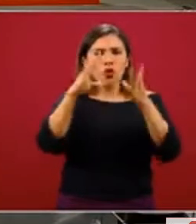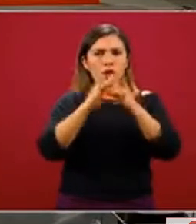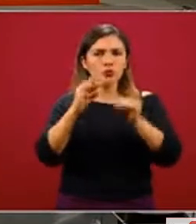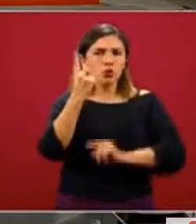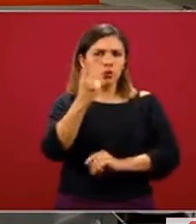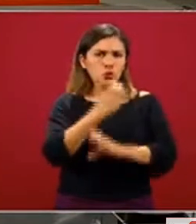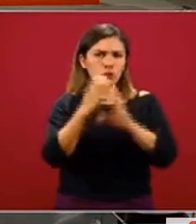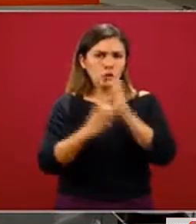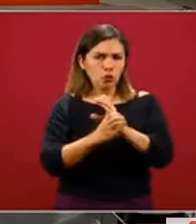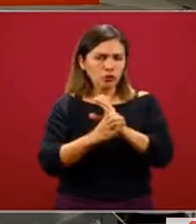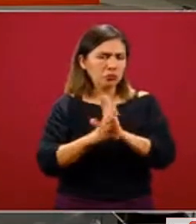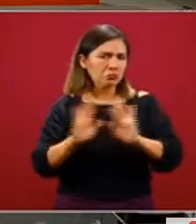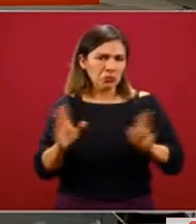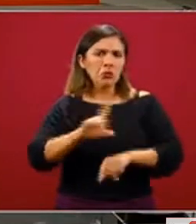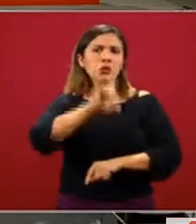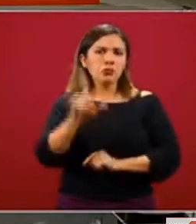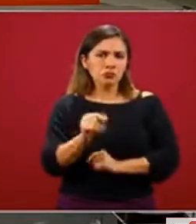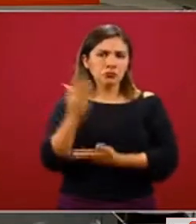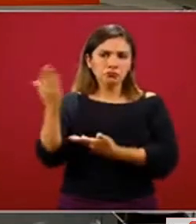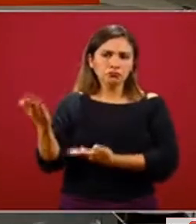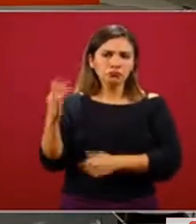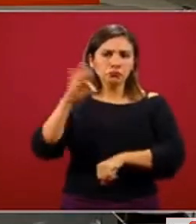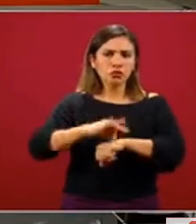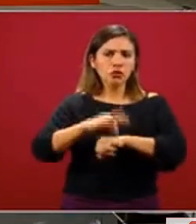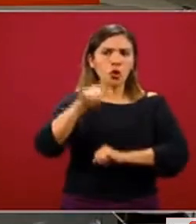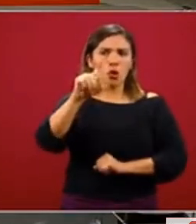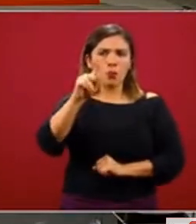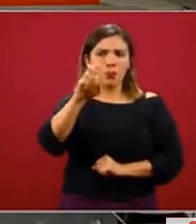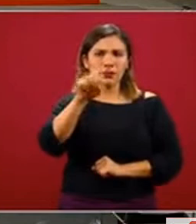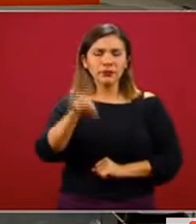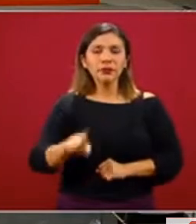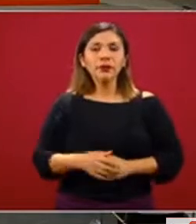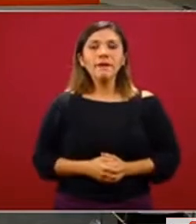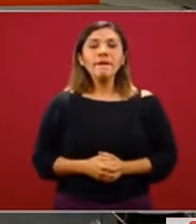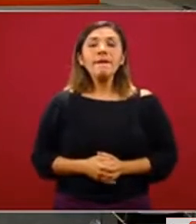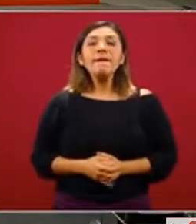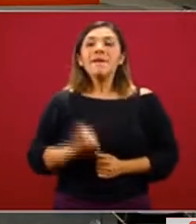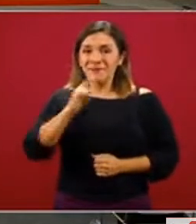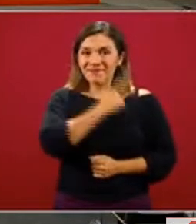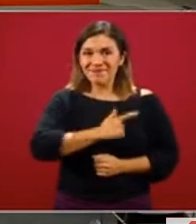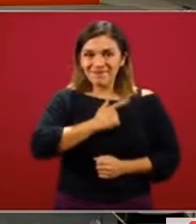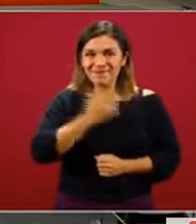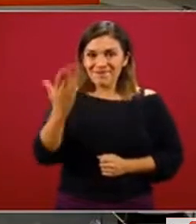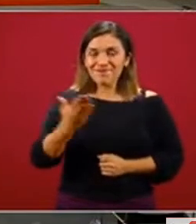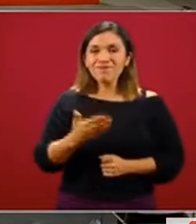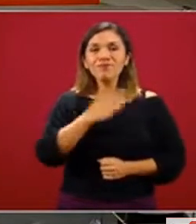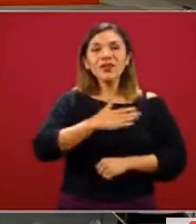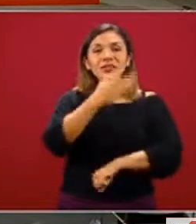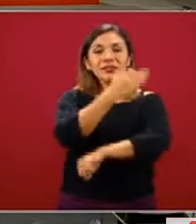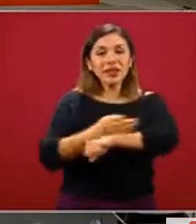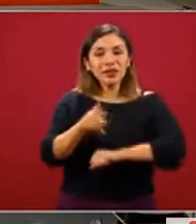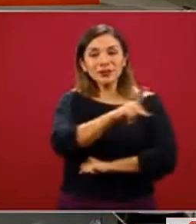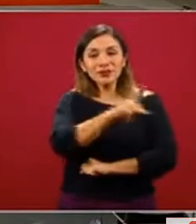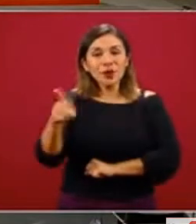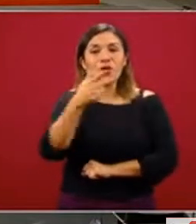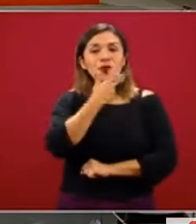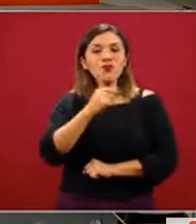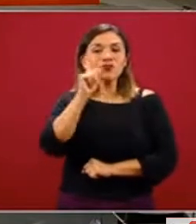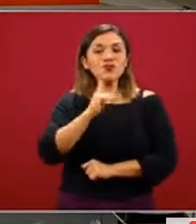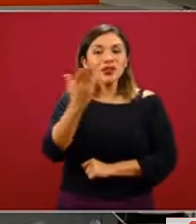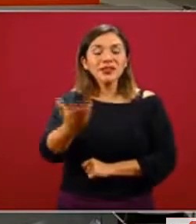diapositivas nuevamente y procedemos con el doctor López Ridaura. Con mucho gusto, señor subsecretario. Buenas tardes con todas, con